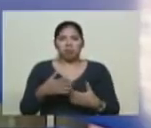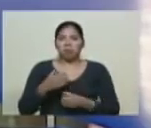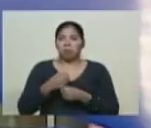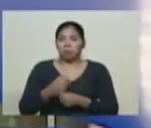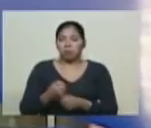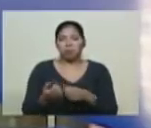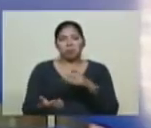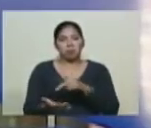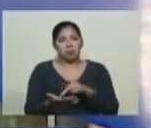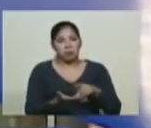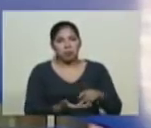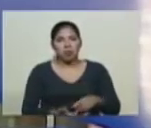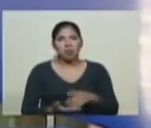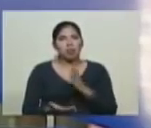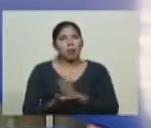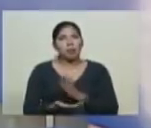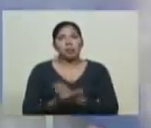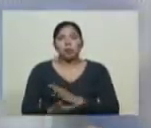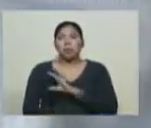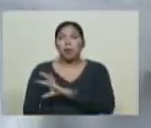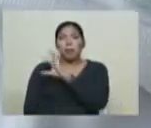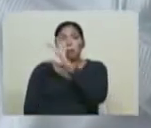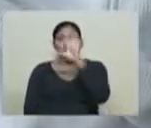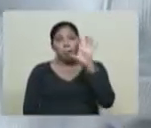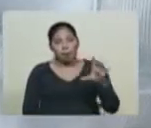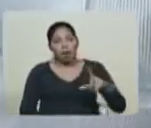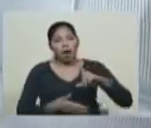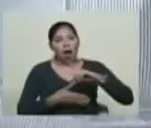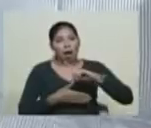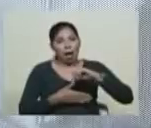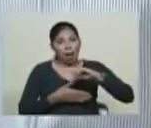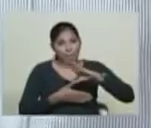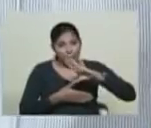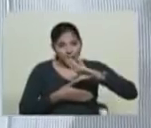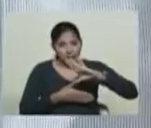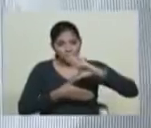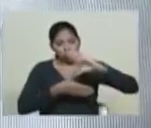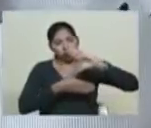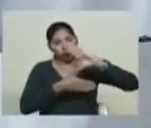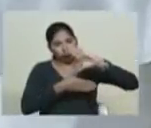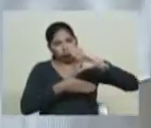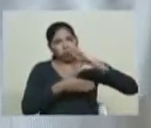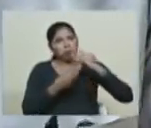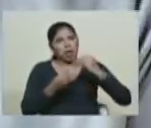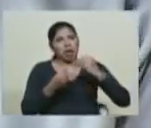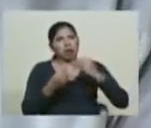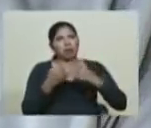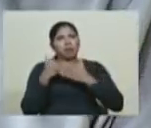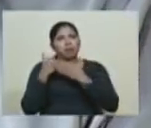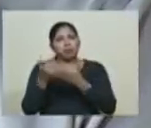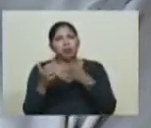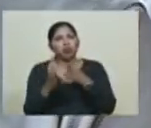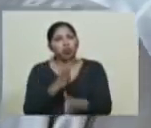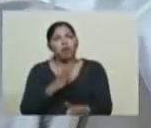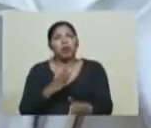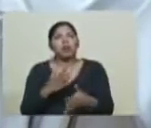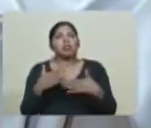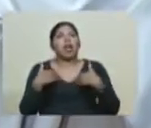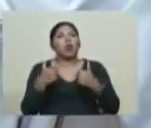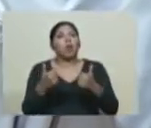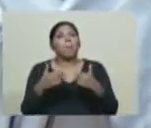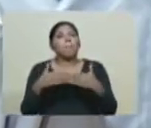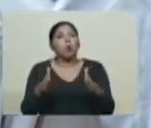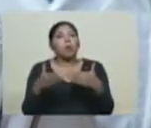están en todos los países de América y del mundo ayudando al tema de la salud pública.